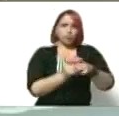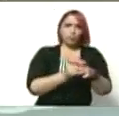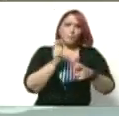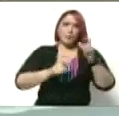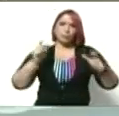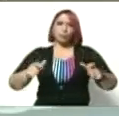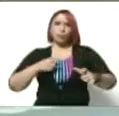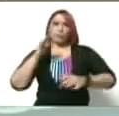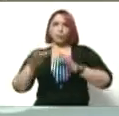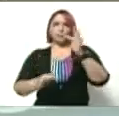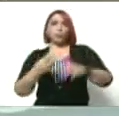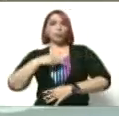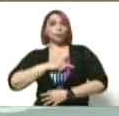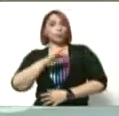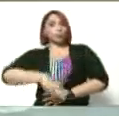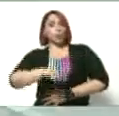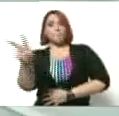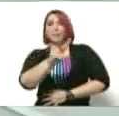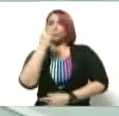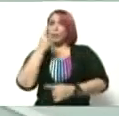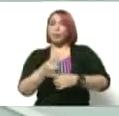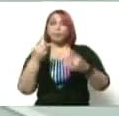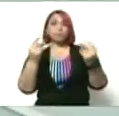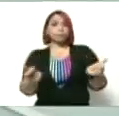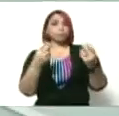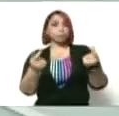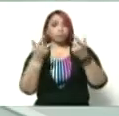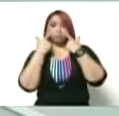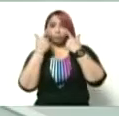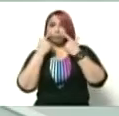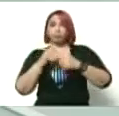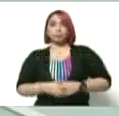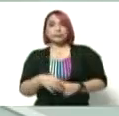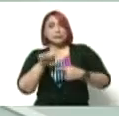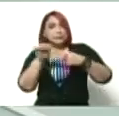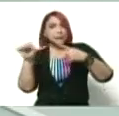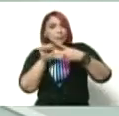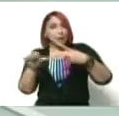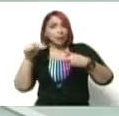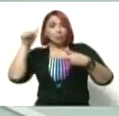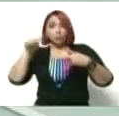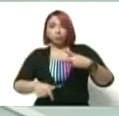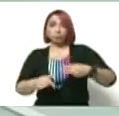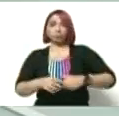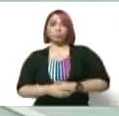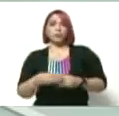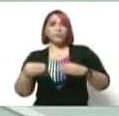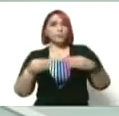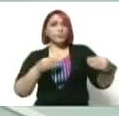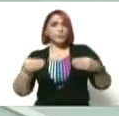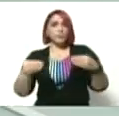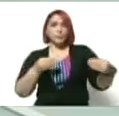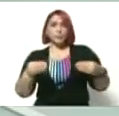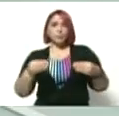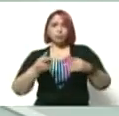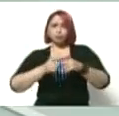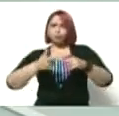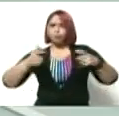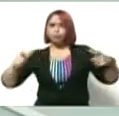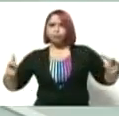toda venezuela debe estar muy pendiente que esta semana de flexibilización ampliada